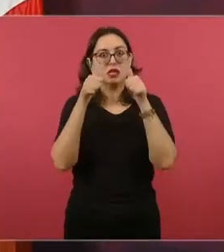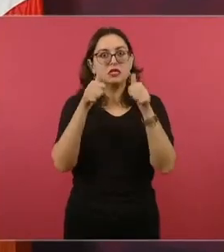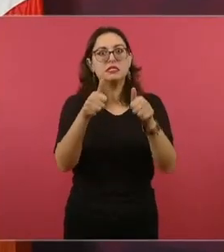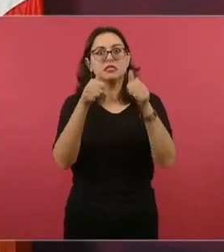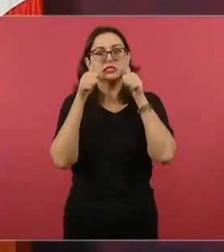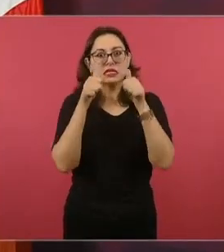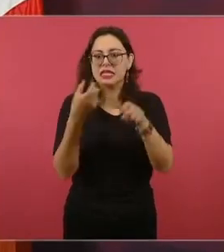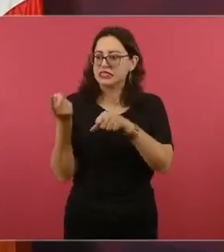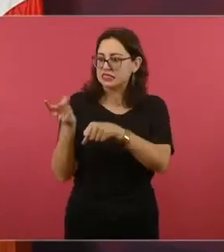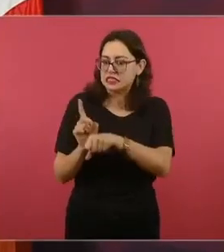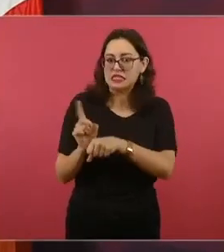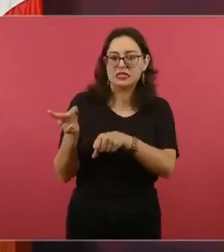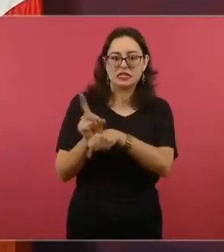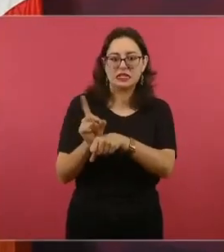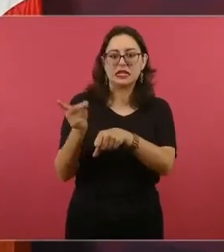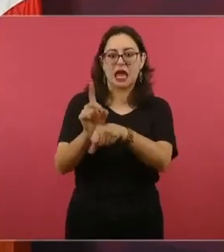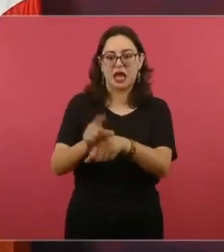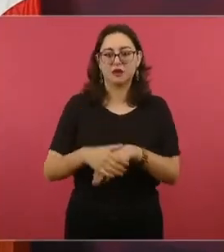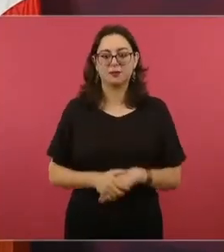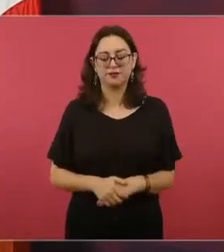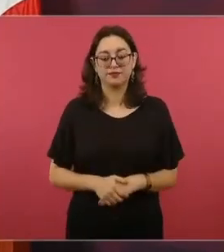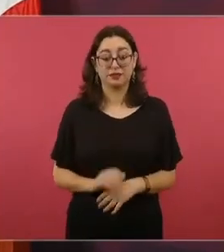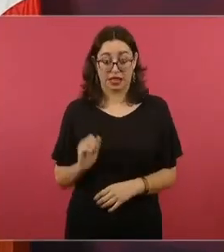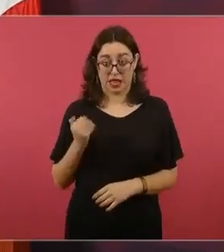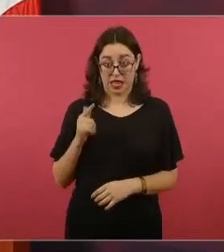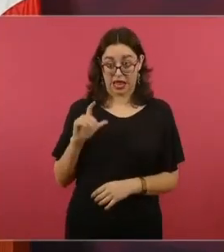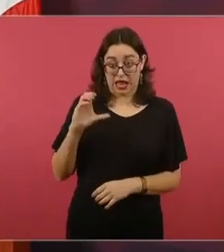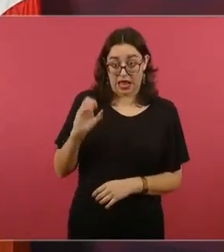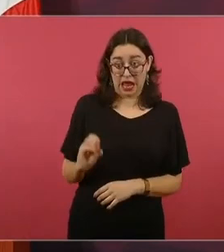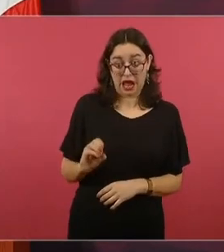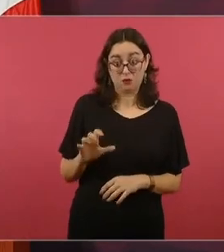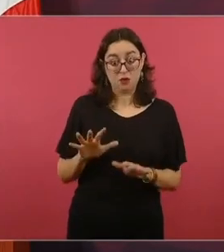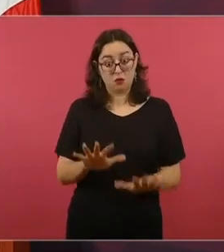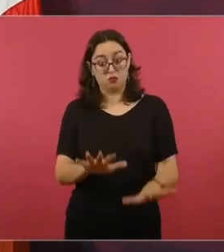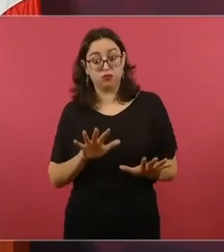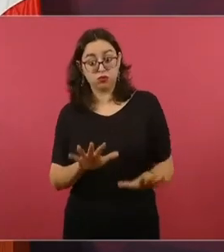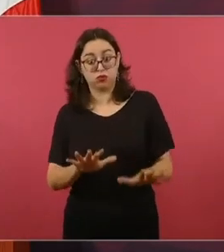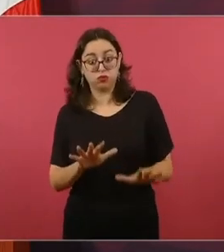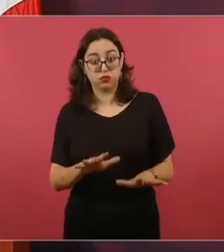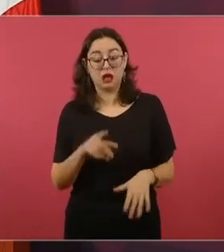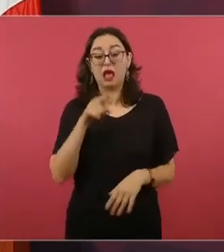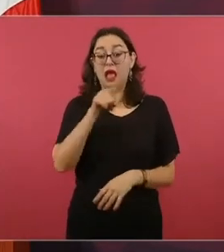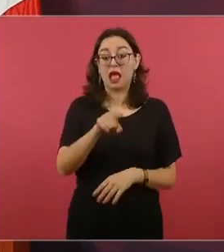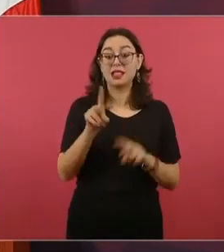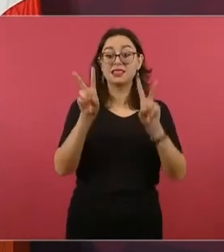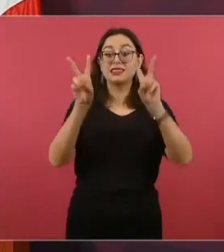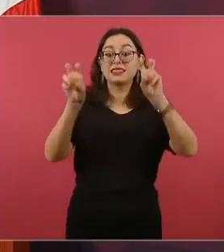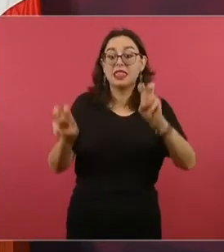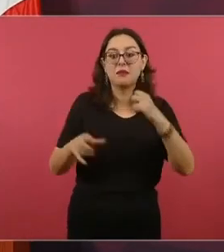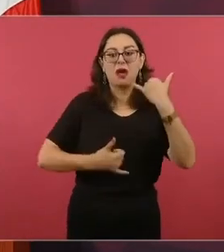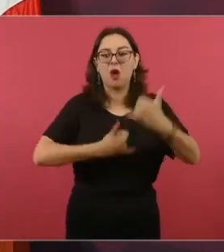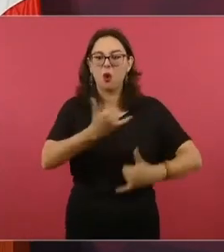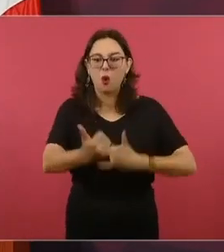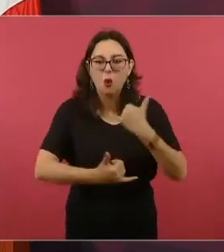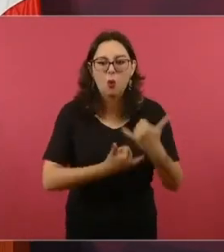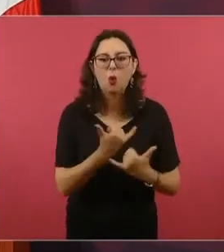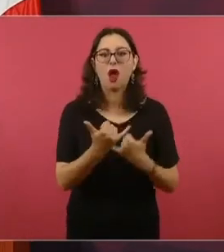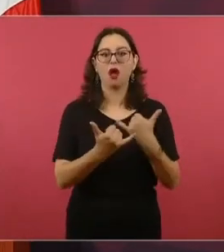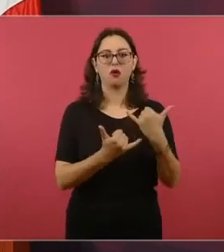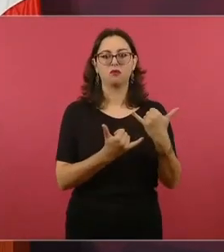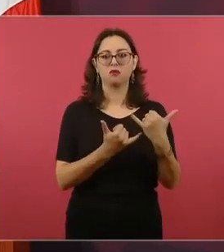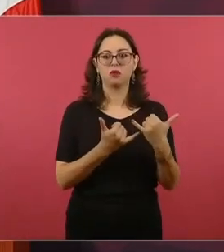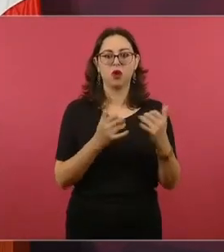día. El presidente López Obrador es el único del top 10 del Stream Charts que no se dedica a la transmisión de contenido relacionado a